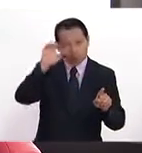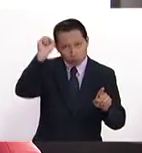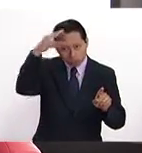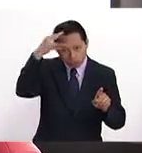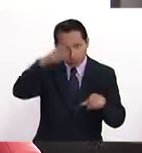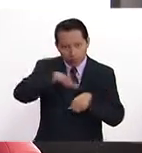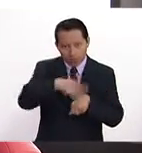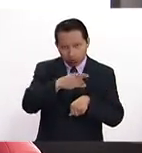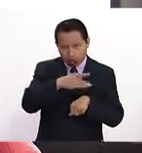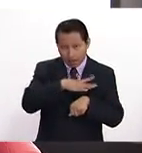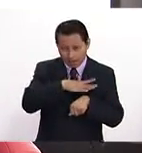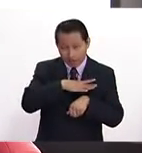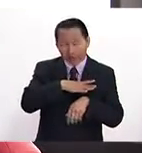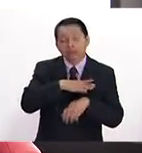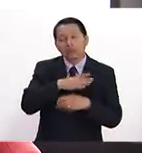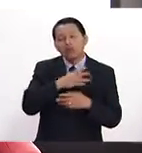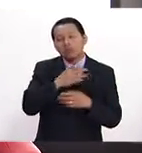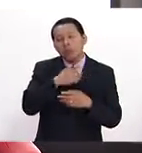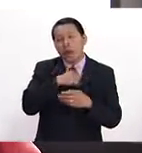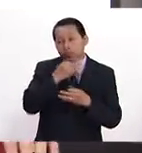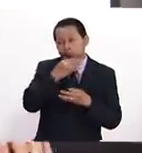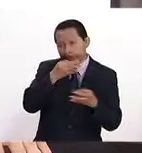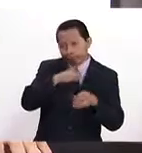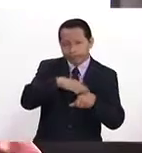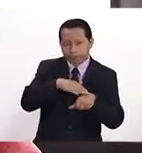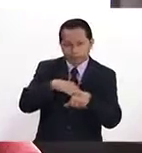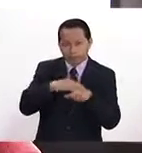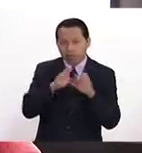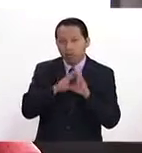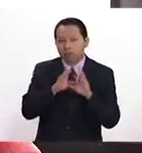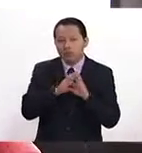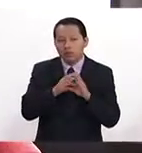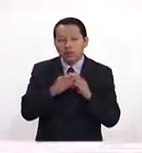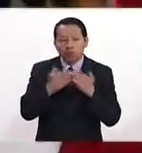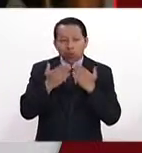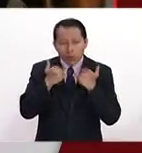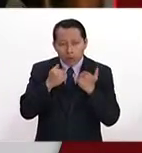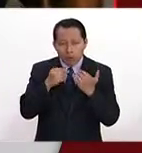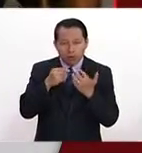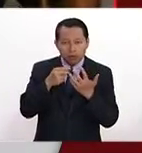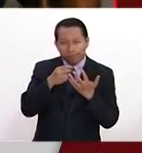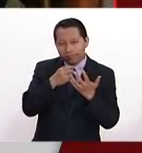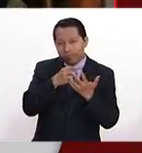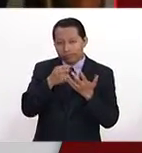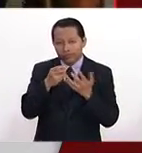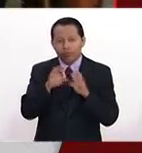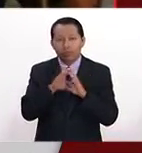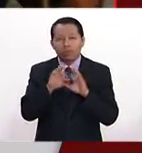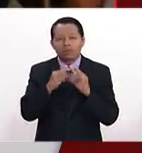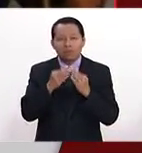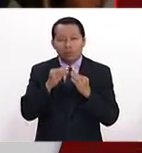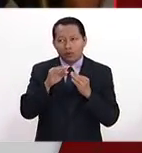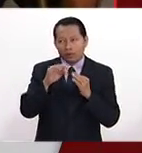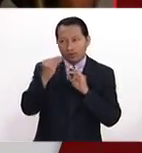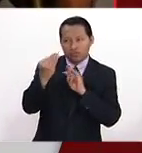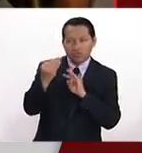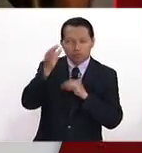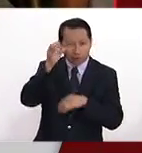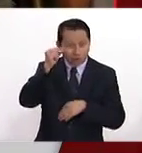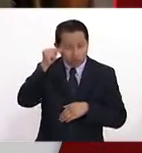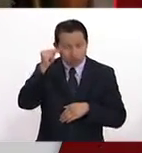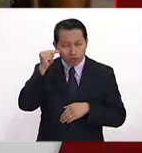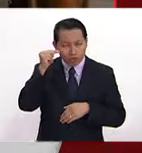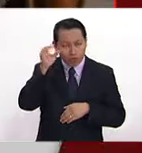con sus declaraciones ha mostrado que no tiene realmente una estrategia frente a Corea del Norte,